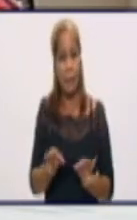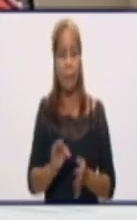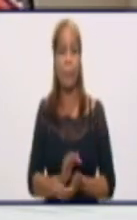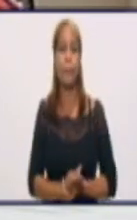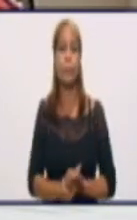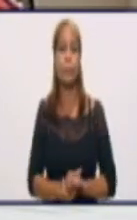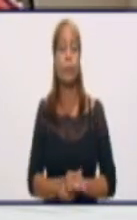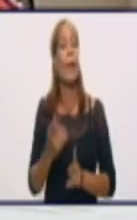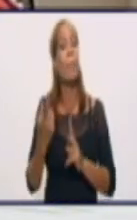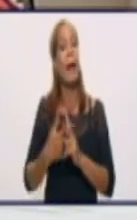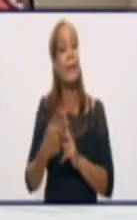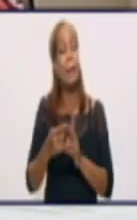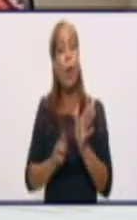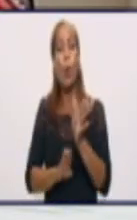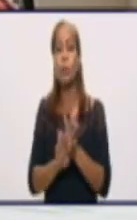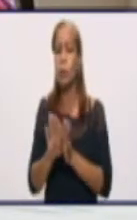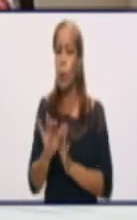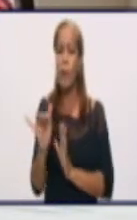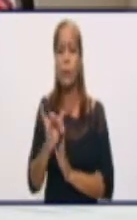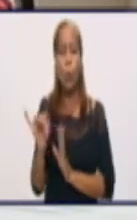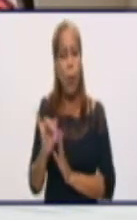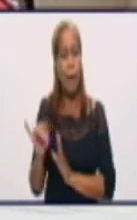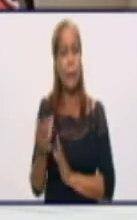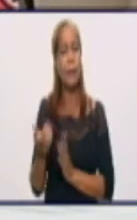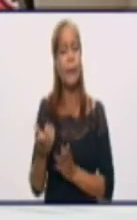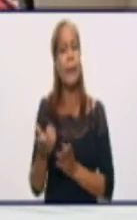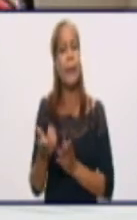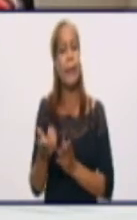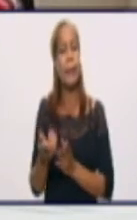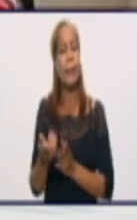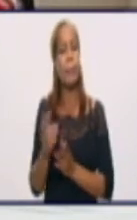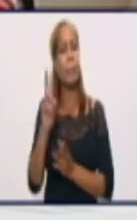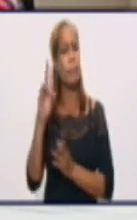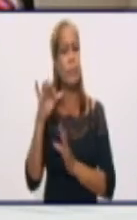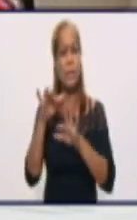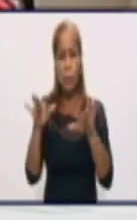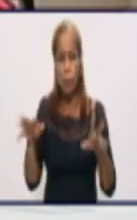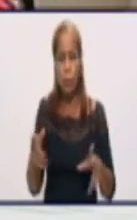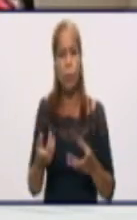Continúen una fase de transmisión autóctona limitada, las fases no han cambiado,